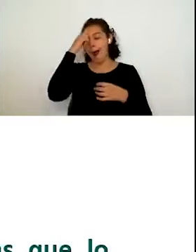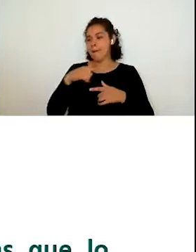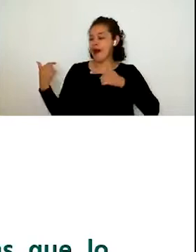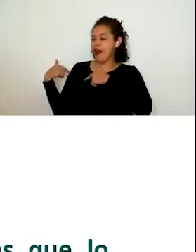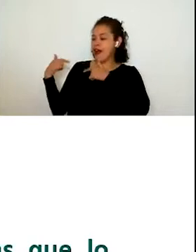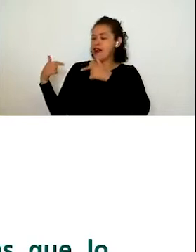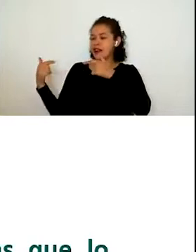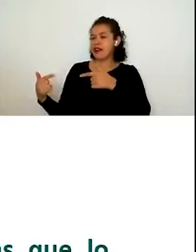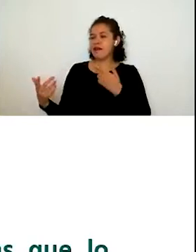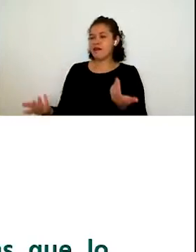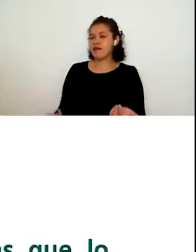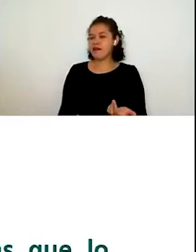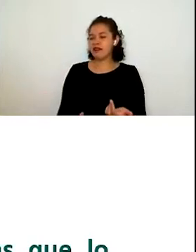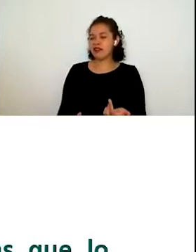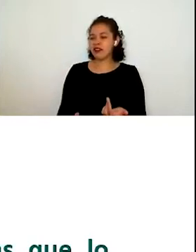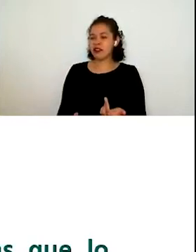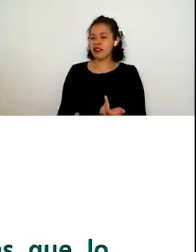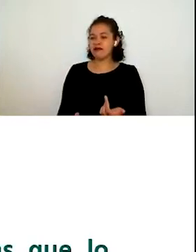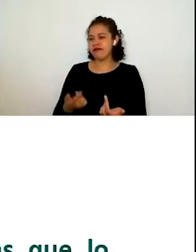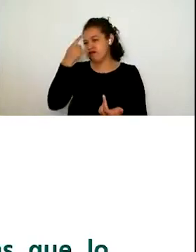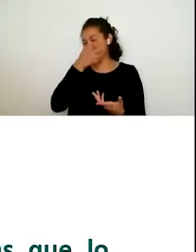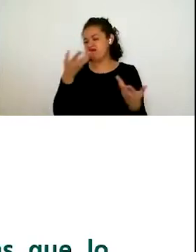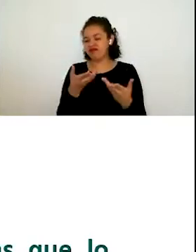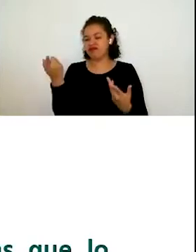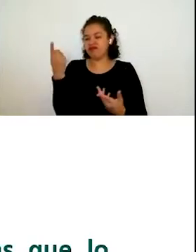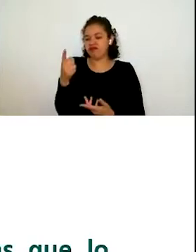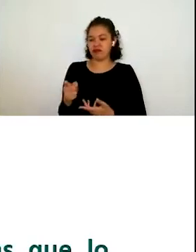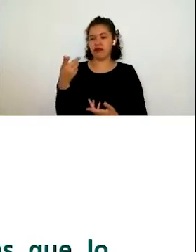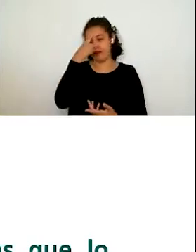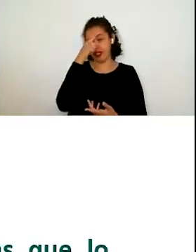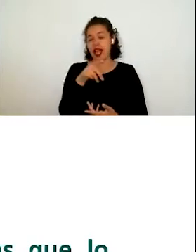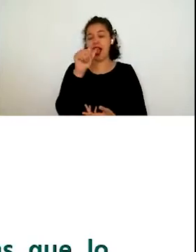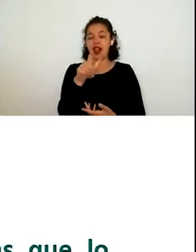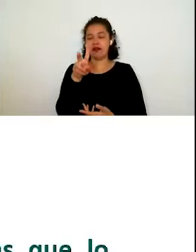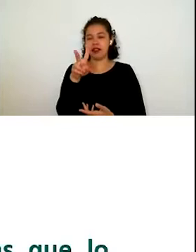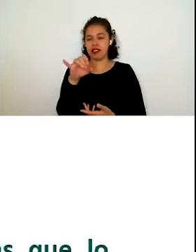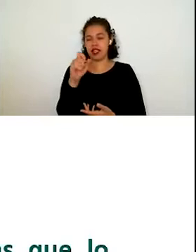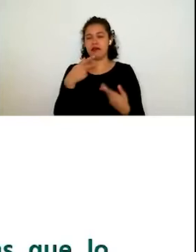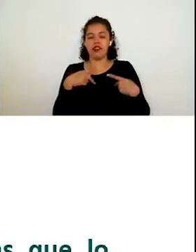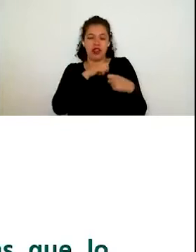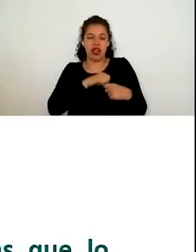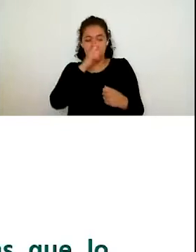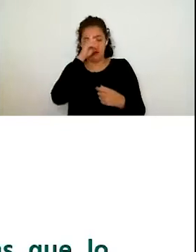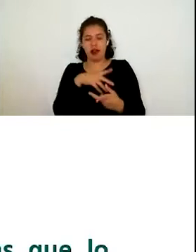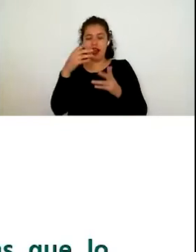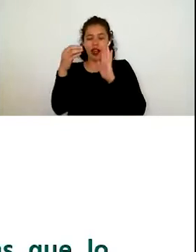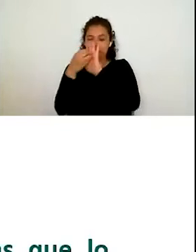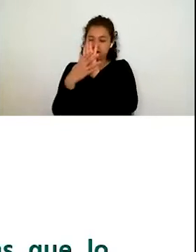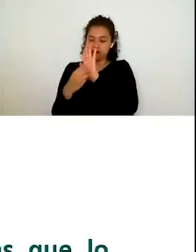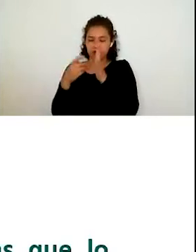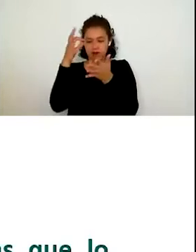albacea, que se encarga de ejecutar las disposiciones testamentarias, quien establezca conforme